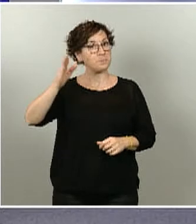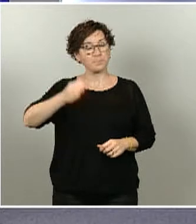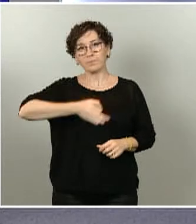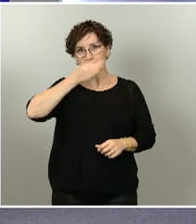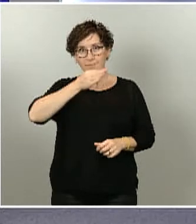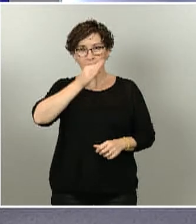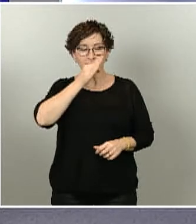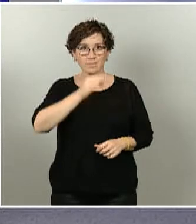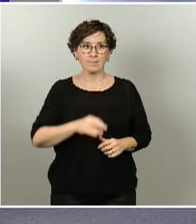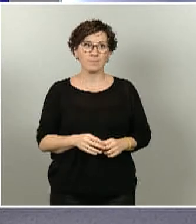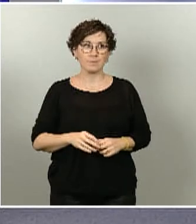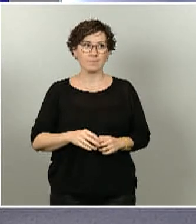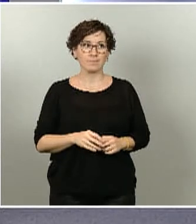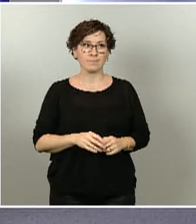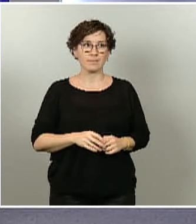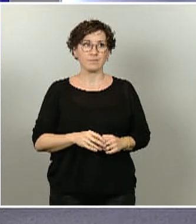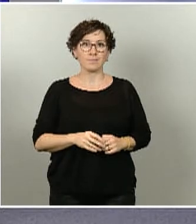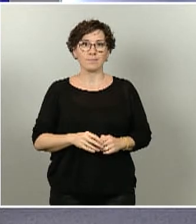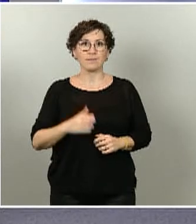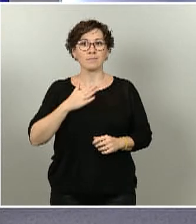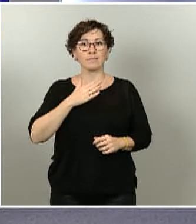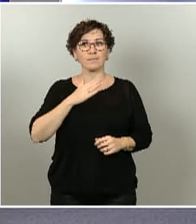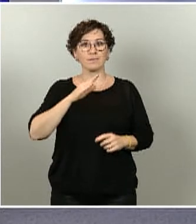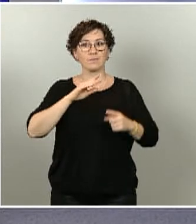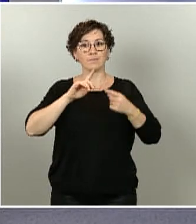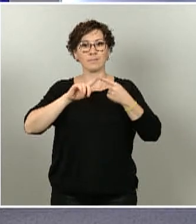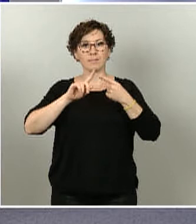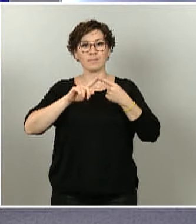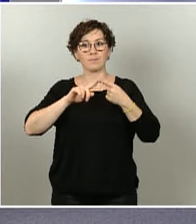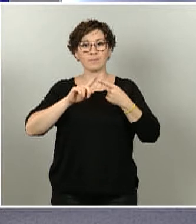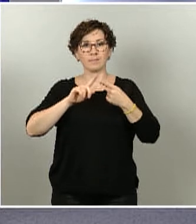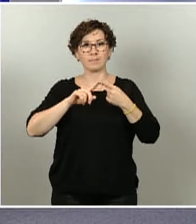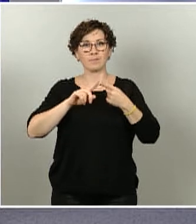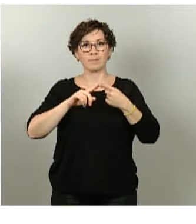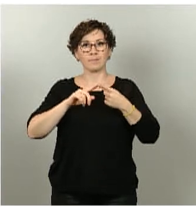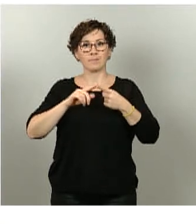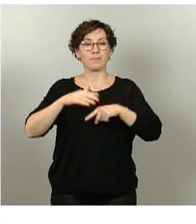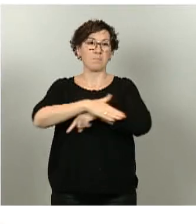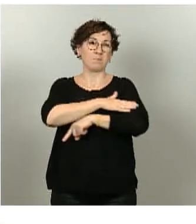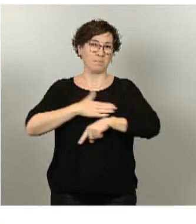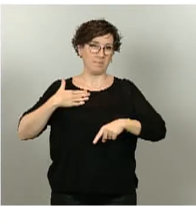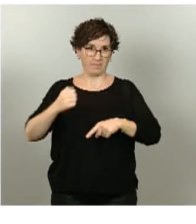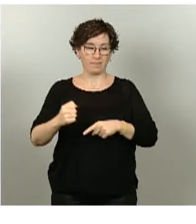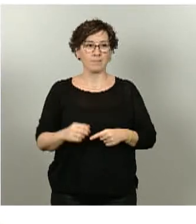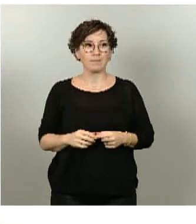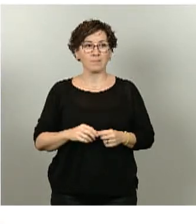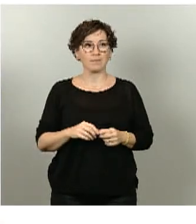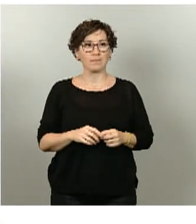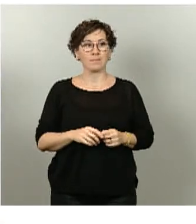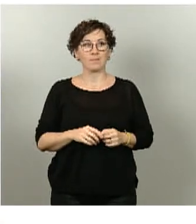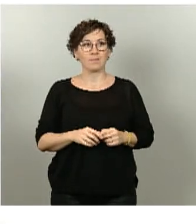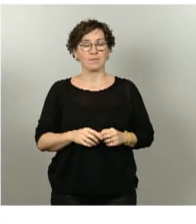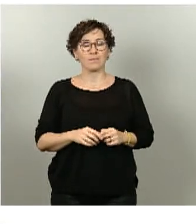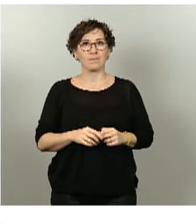de Alicante. Mi primera pregunta va dirigida al ministro de Sanidad, Salvador. El presidente de